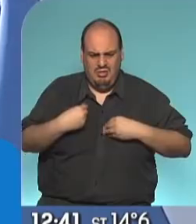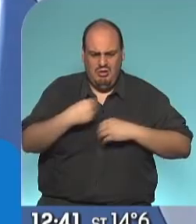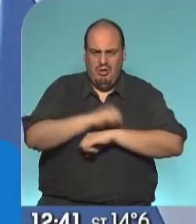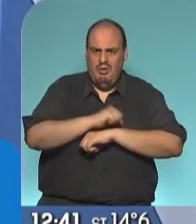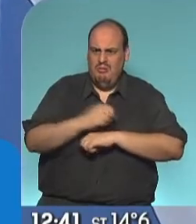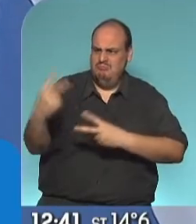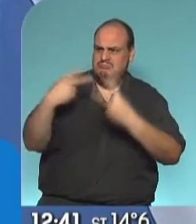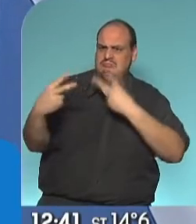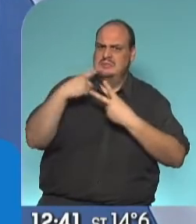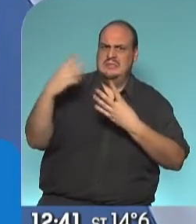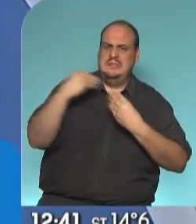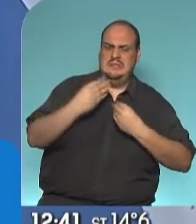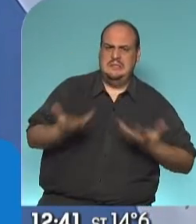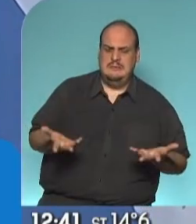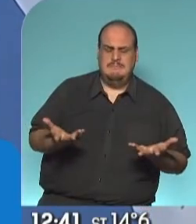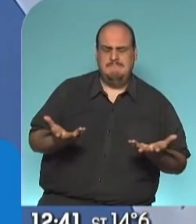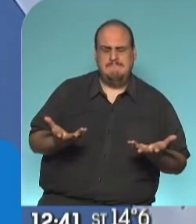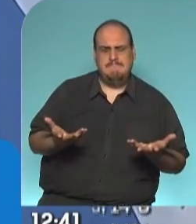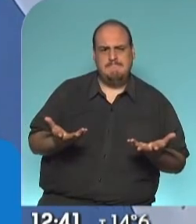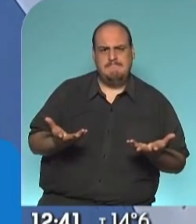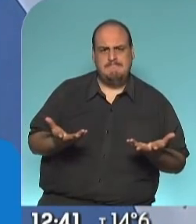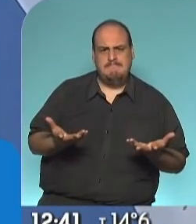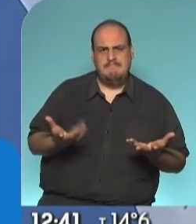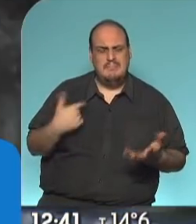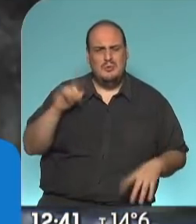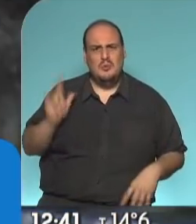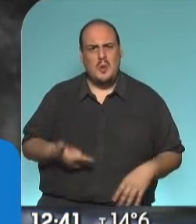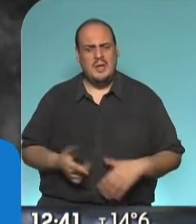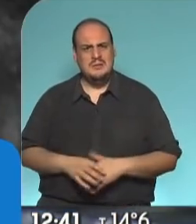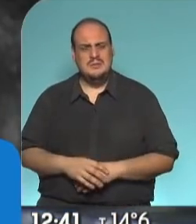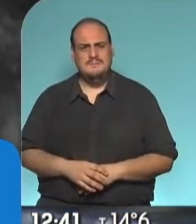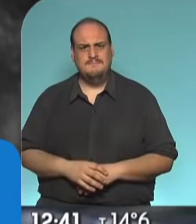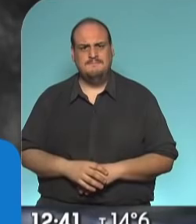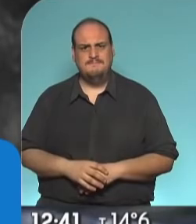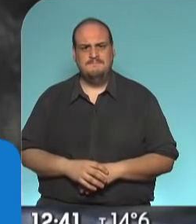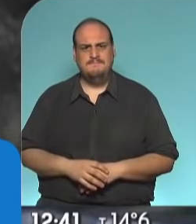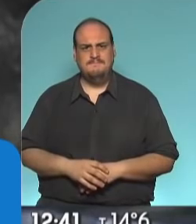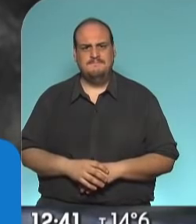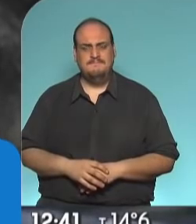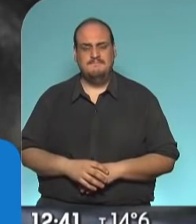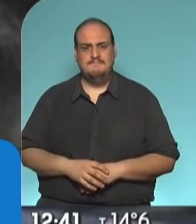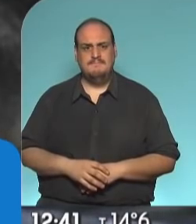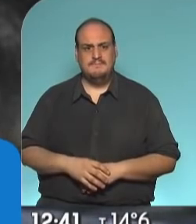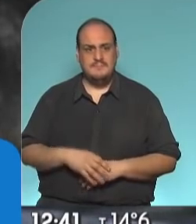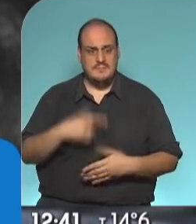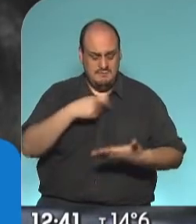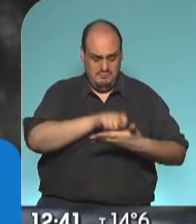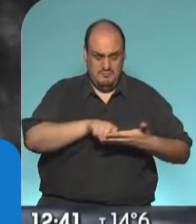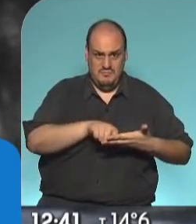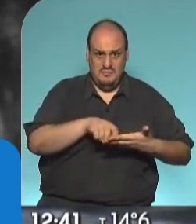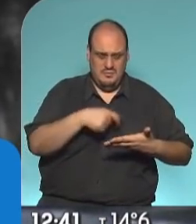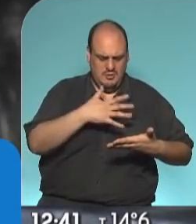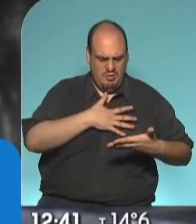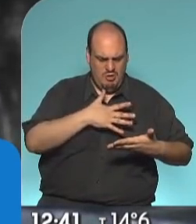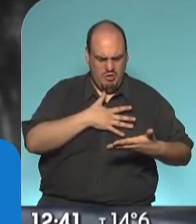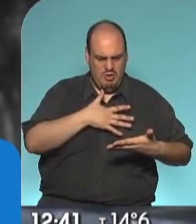conducta por las críticas de aquel tiempo. Incomprensible. Mi corazón se va encalleciendo a